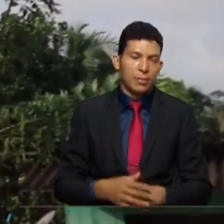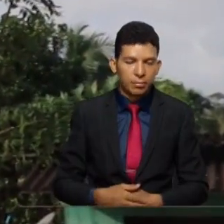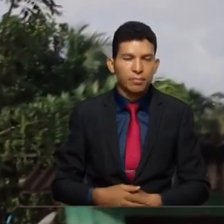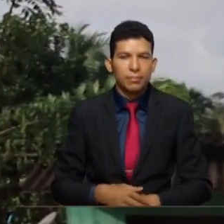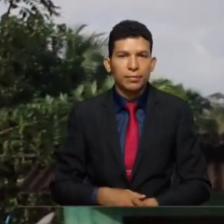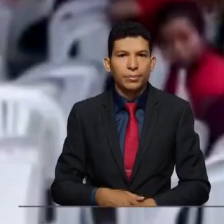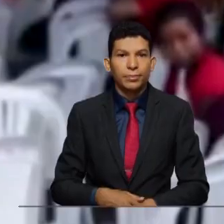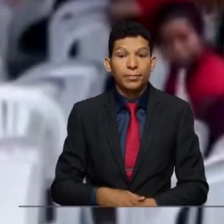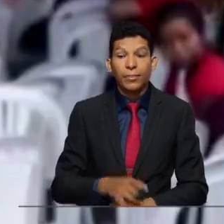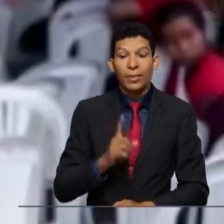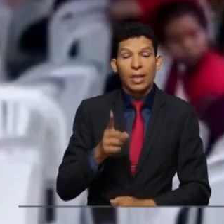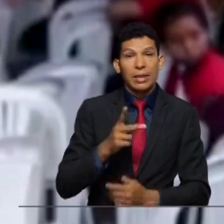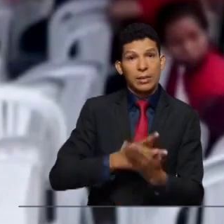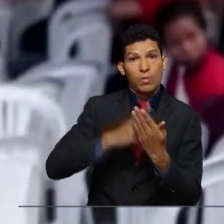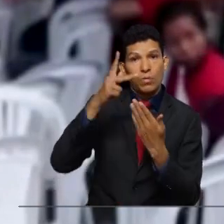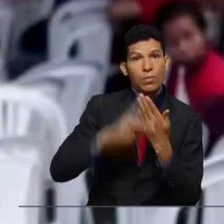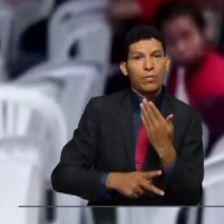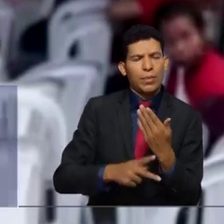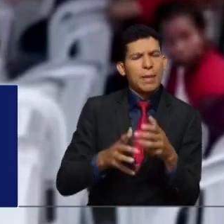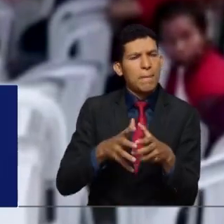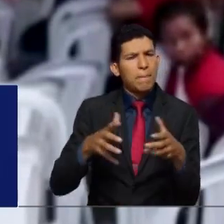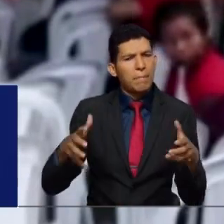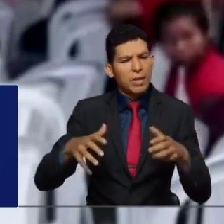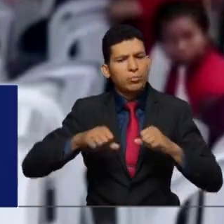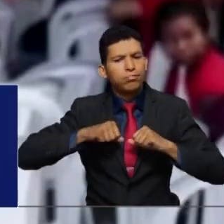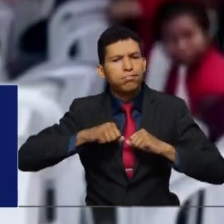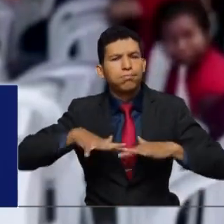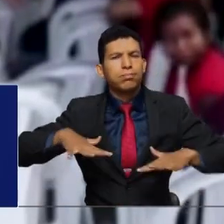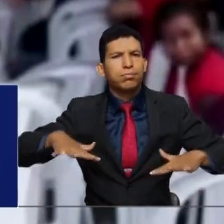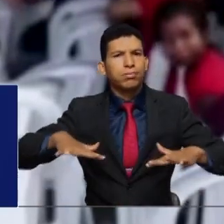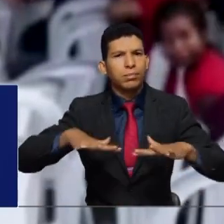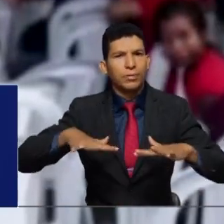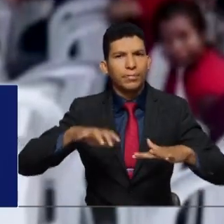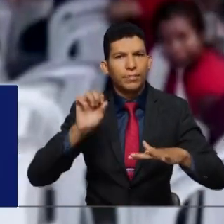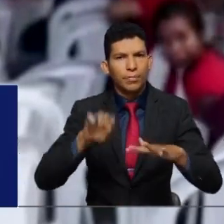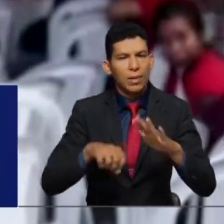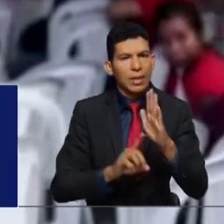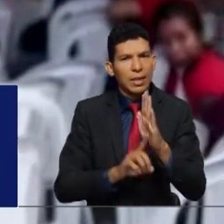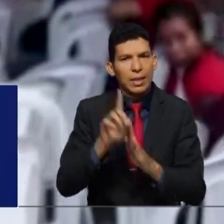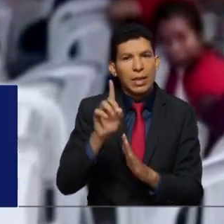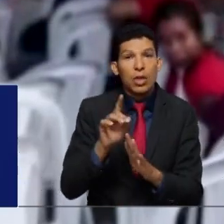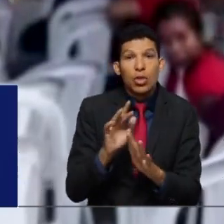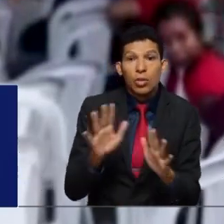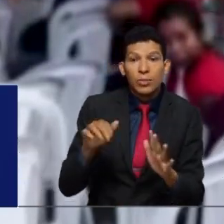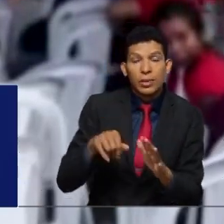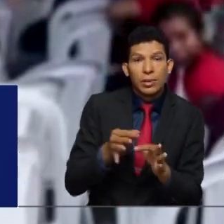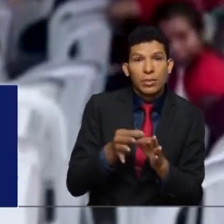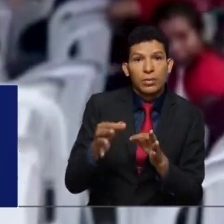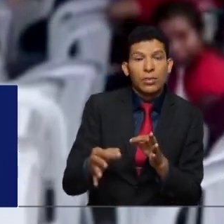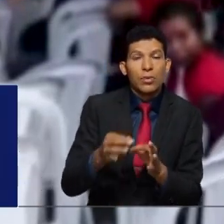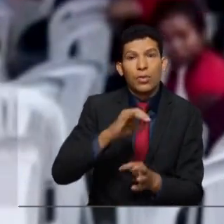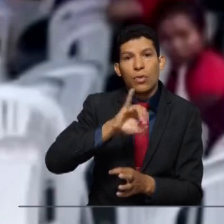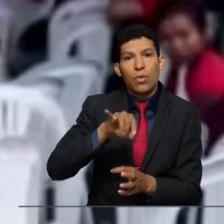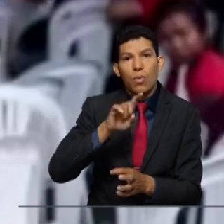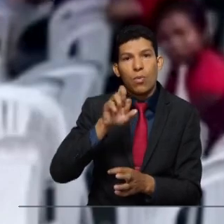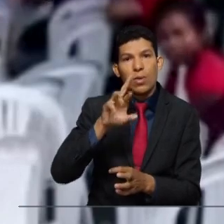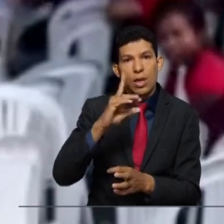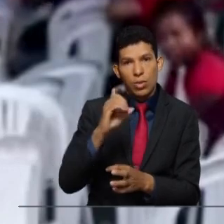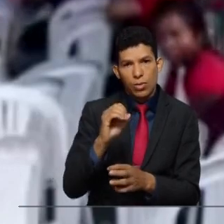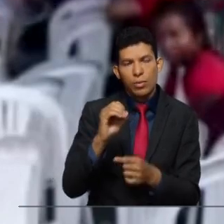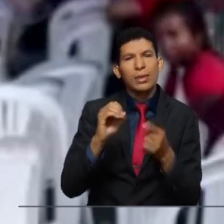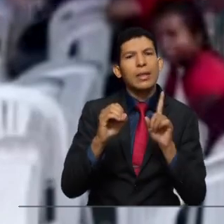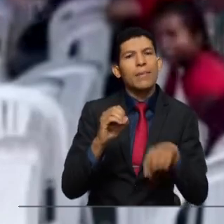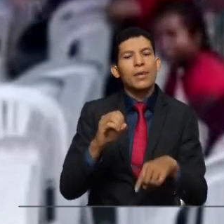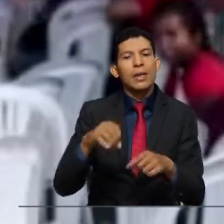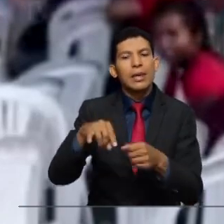esos proyectos de gran envergadura que significarán un desarrollo no solamente para el municipio de Jurado, sino para toda